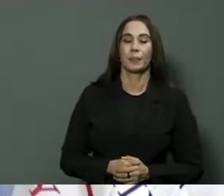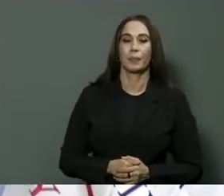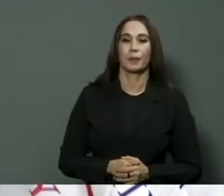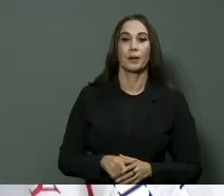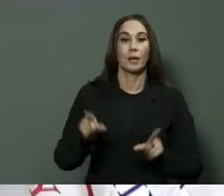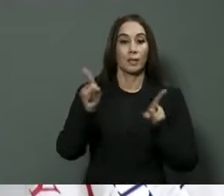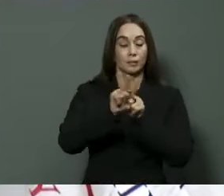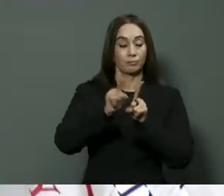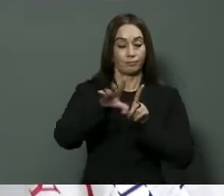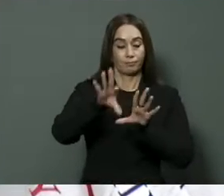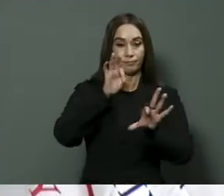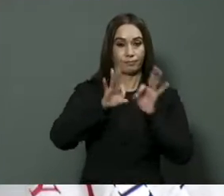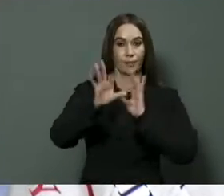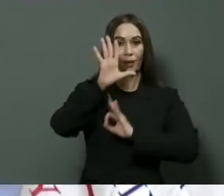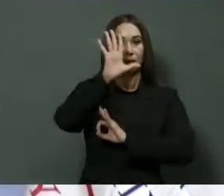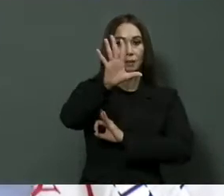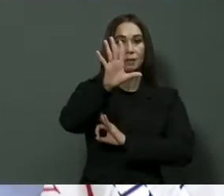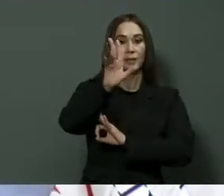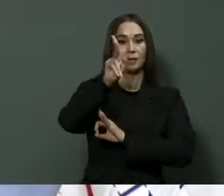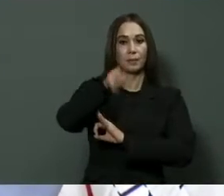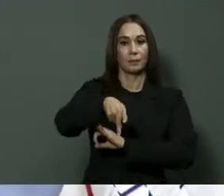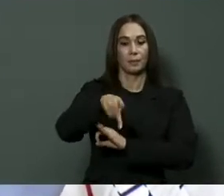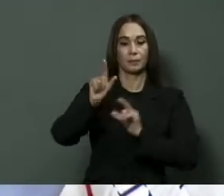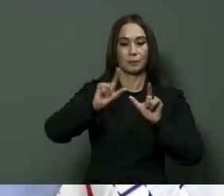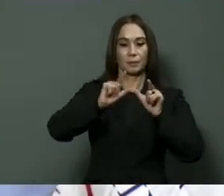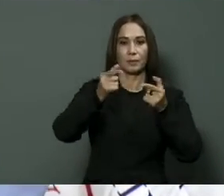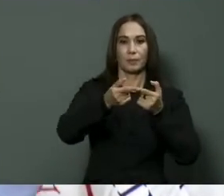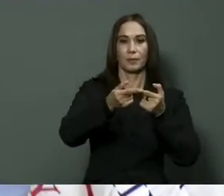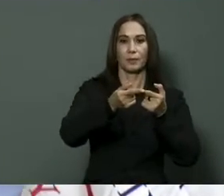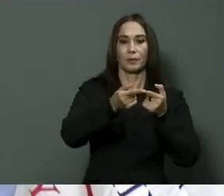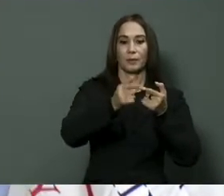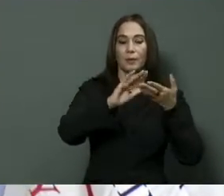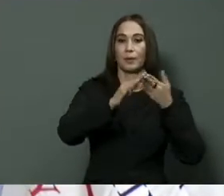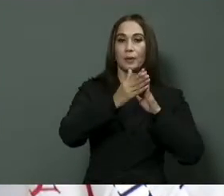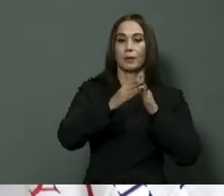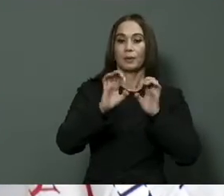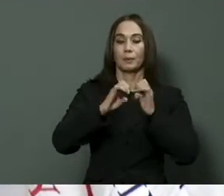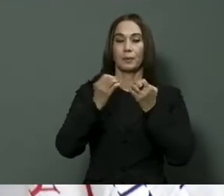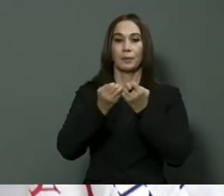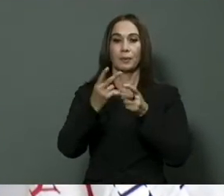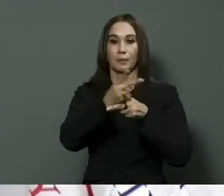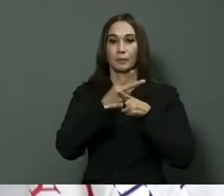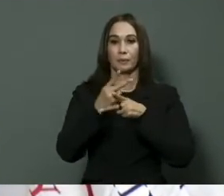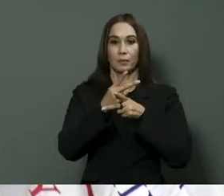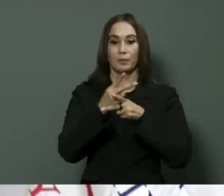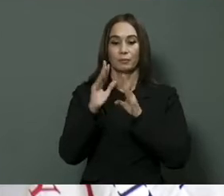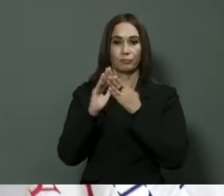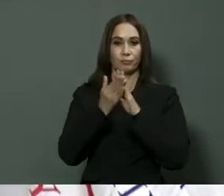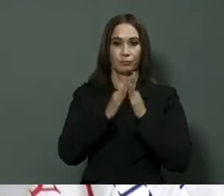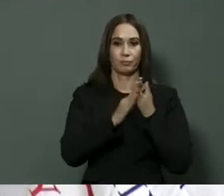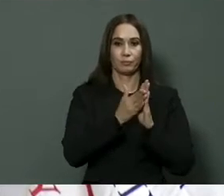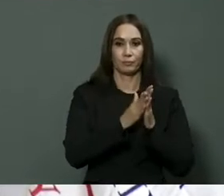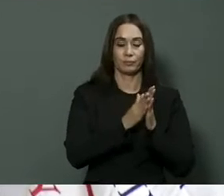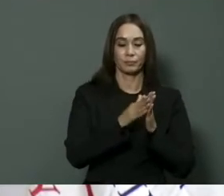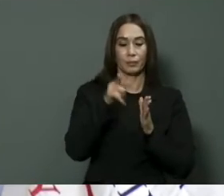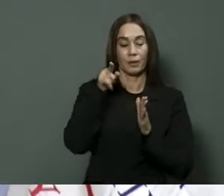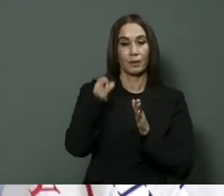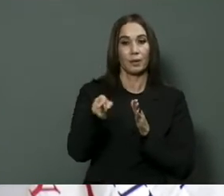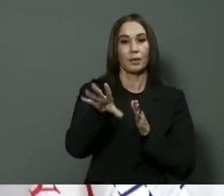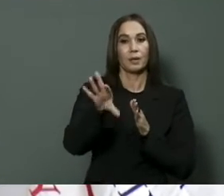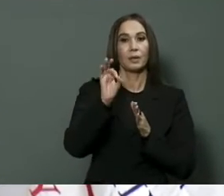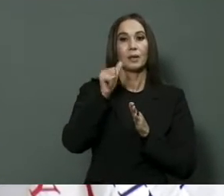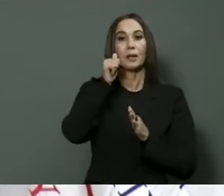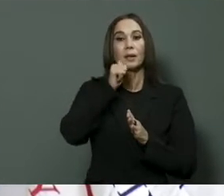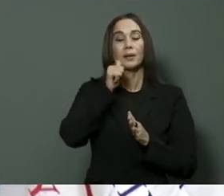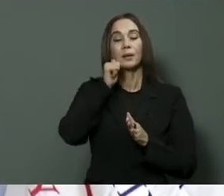Vamos también a seleccionar 5 personas por cada junta de vecinos como equipo de seguridad ciudadana comunitaria, en tanto que